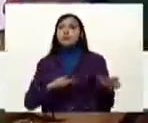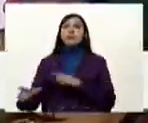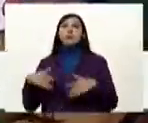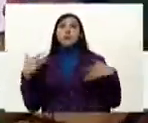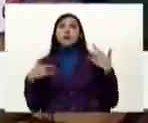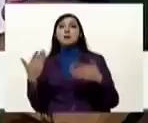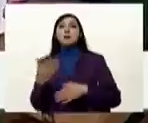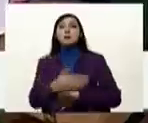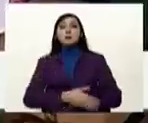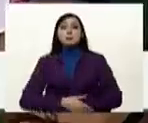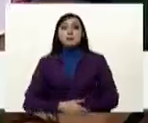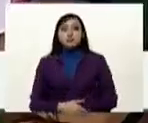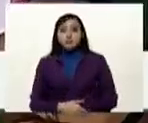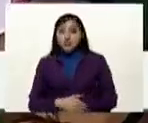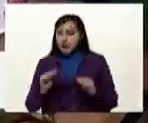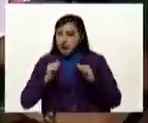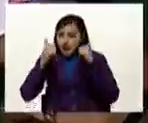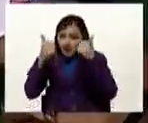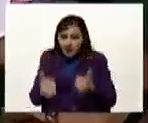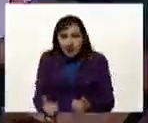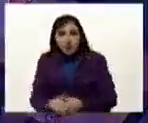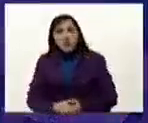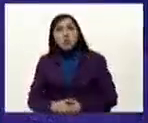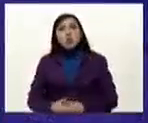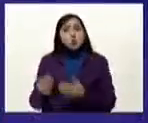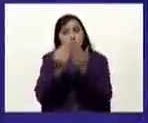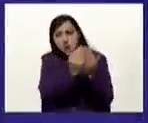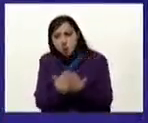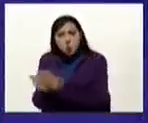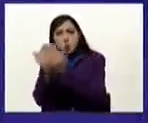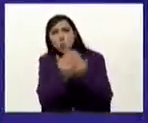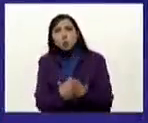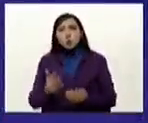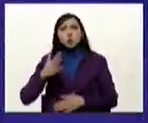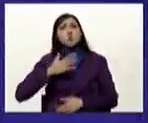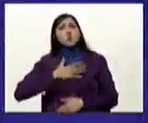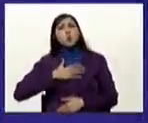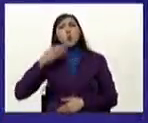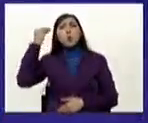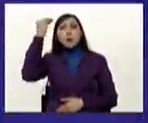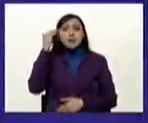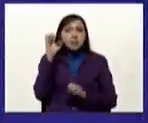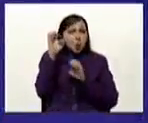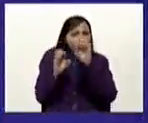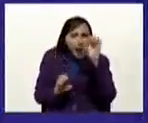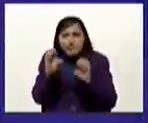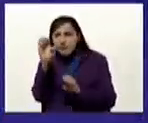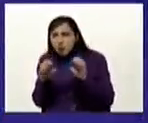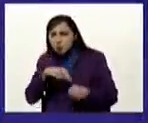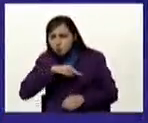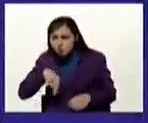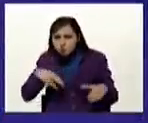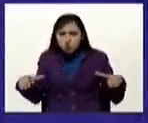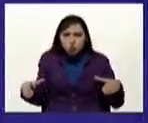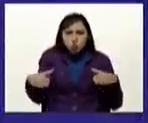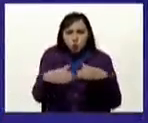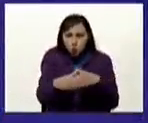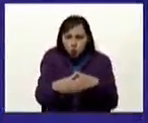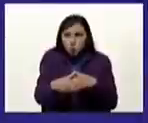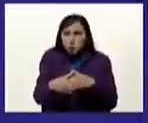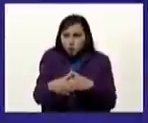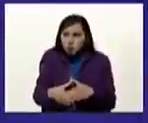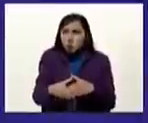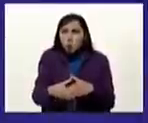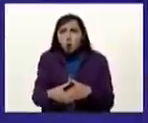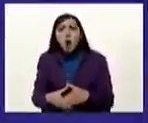plan del inicio de clases. Estoy pensando, evaluando. Estamos como equipo, el